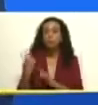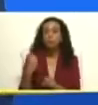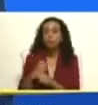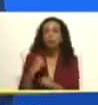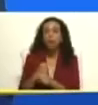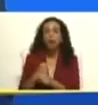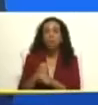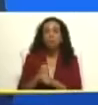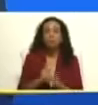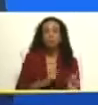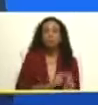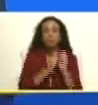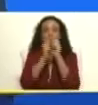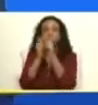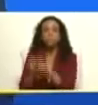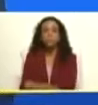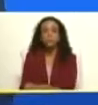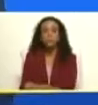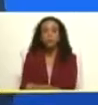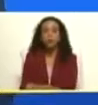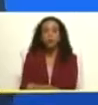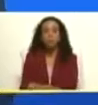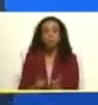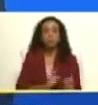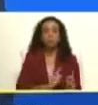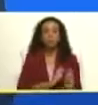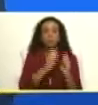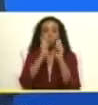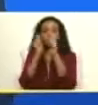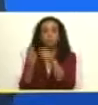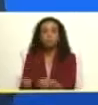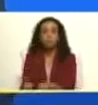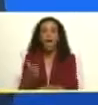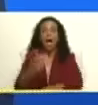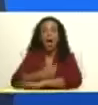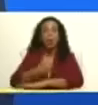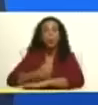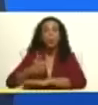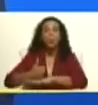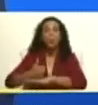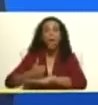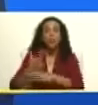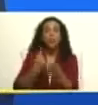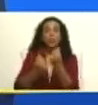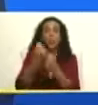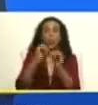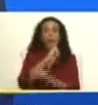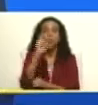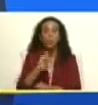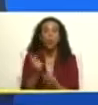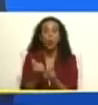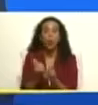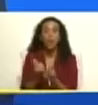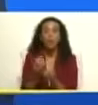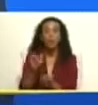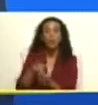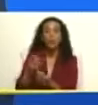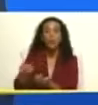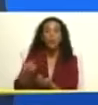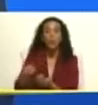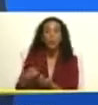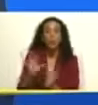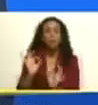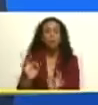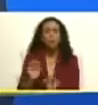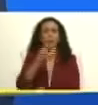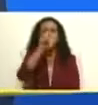he designado, como voy a hacer, la autoridad única de la zona económica especial de Nueva Esparta, y se